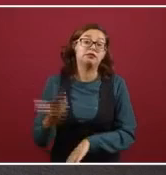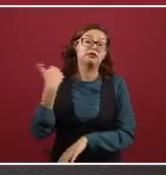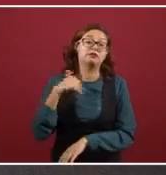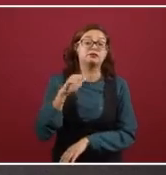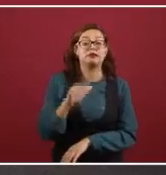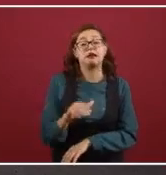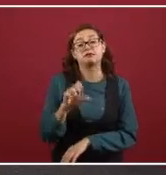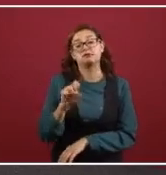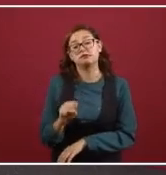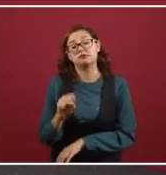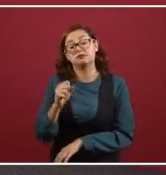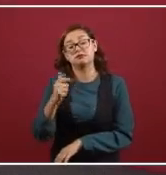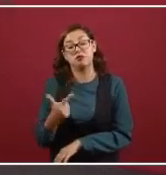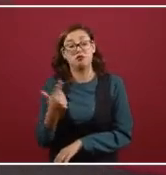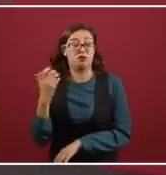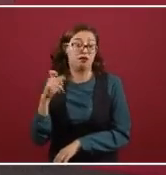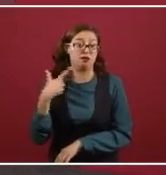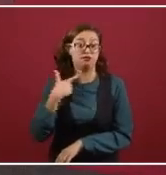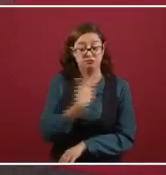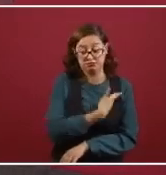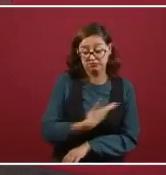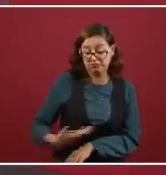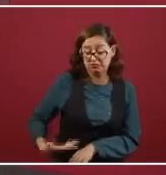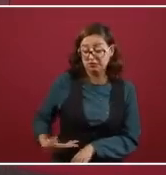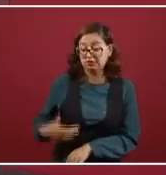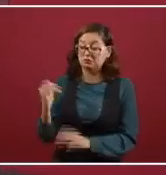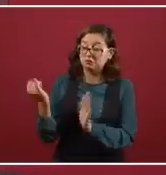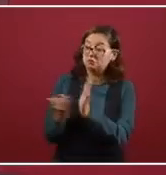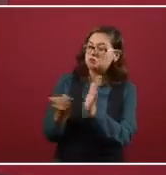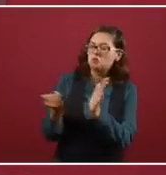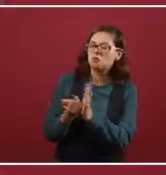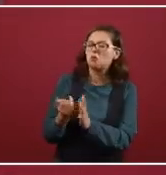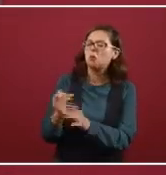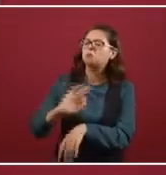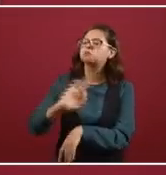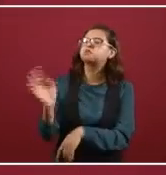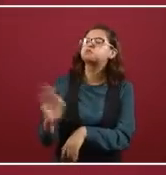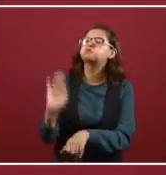extracción de mineral, algo que no sucedía en ninguna parte del mundo.